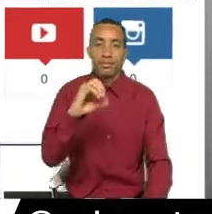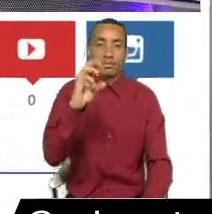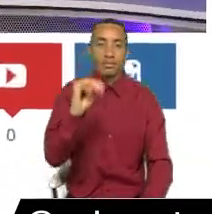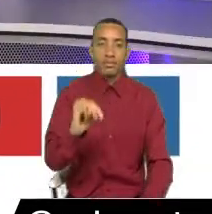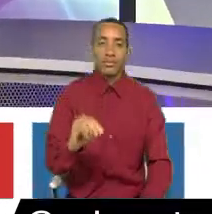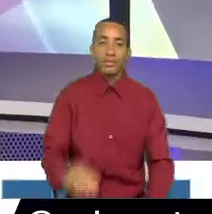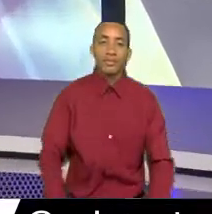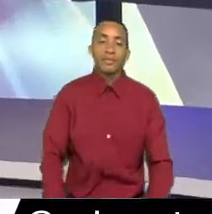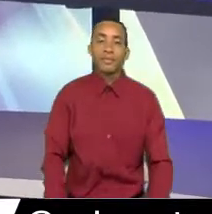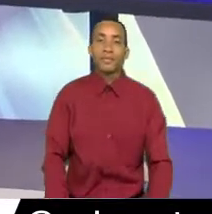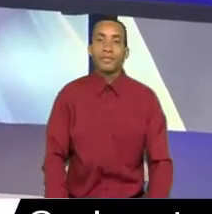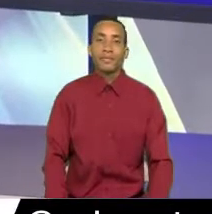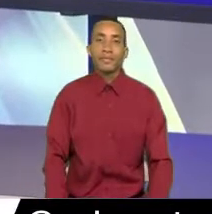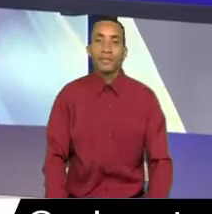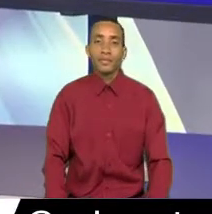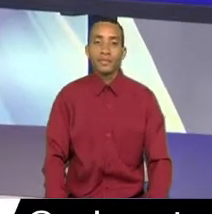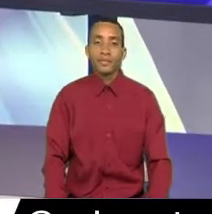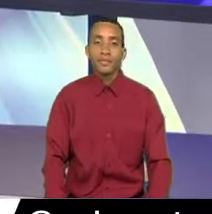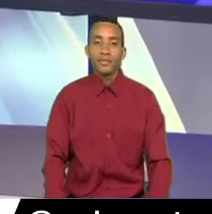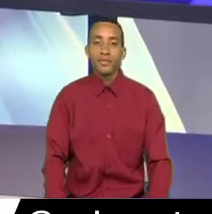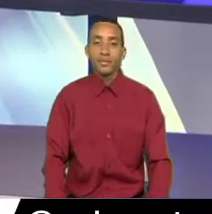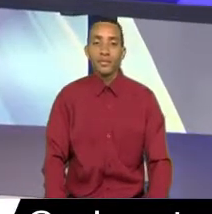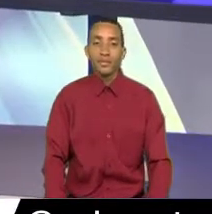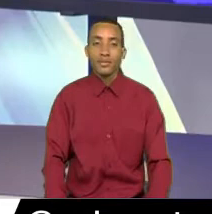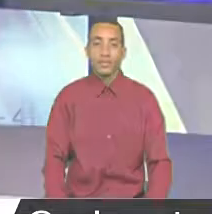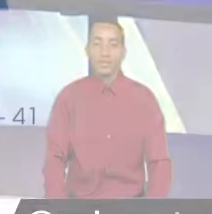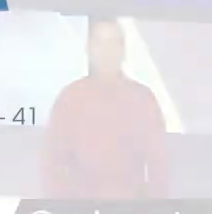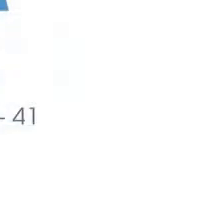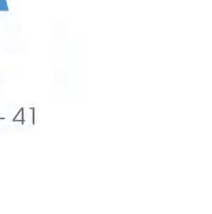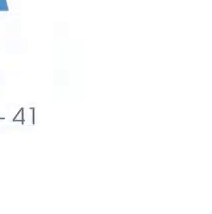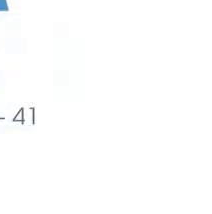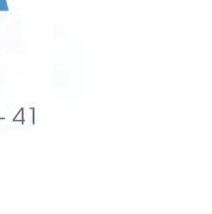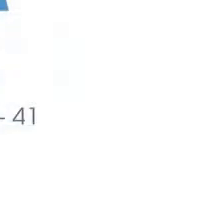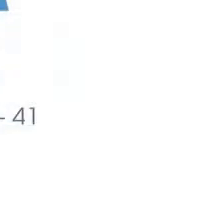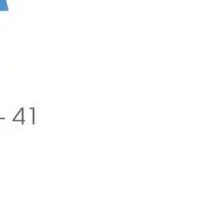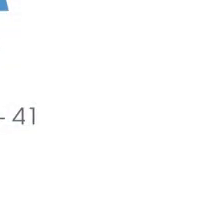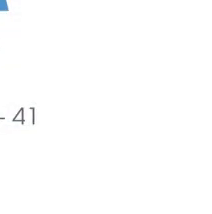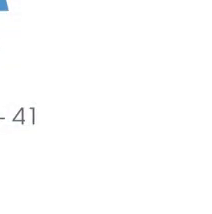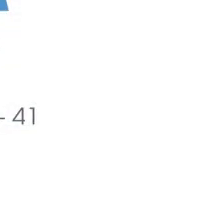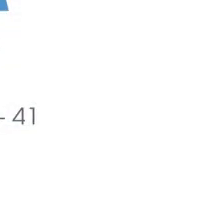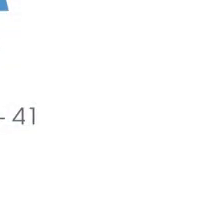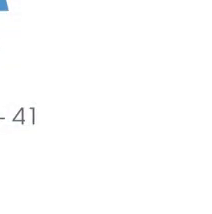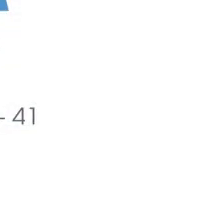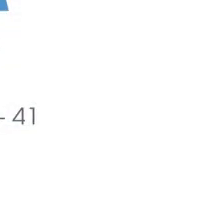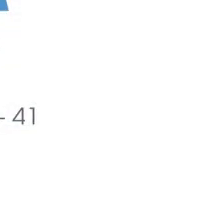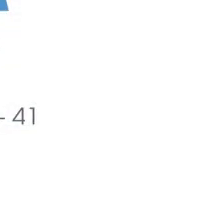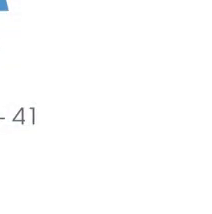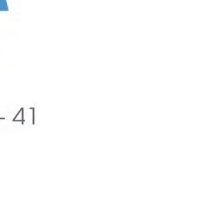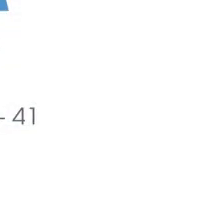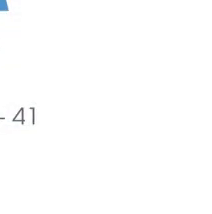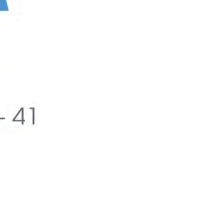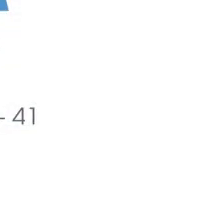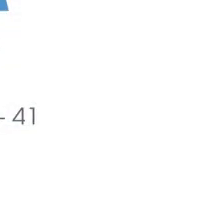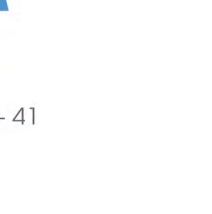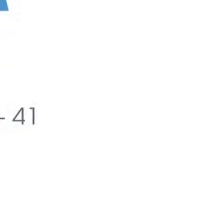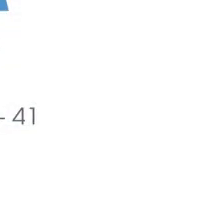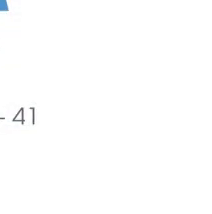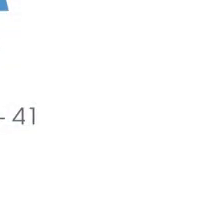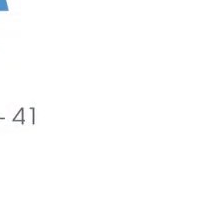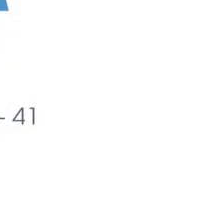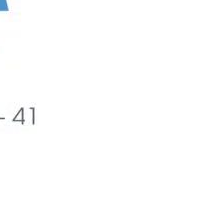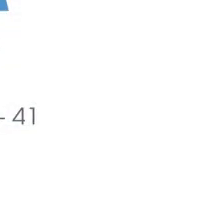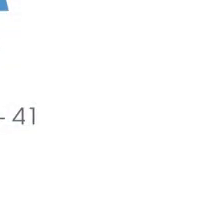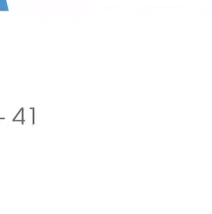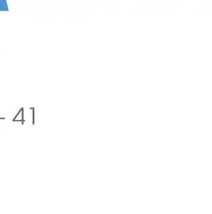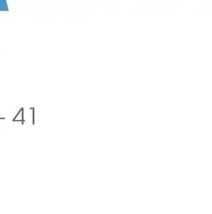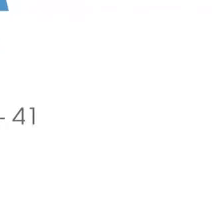www.enlacetelevisión.com. En Little Chrome los niños aprenden a cuidar de sus dientes porque nunca fue tan divertido asistir a la